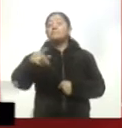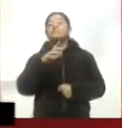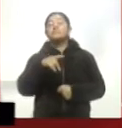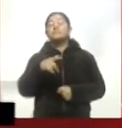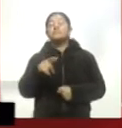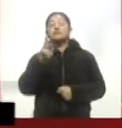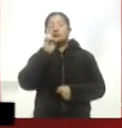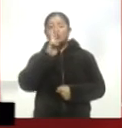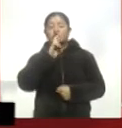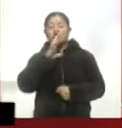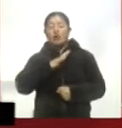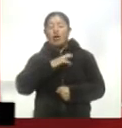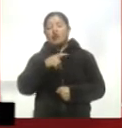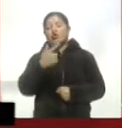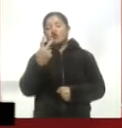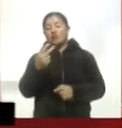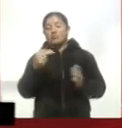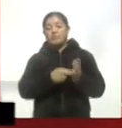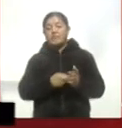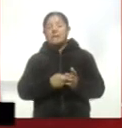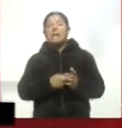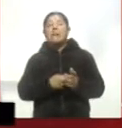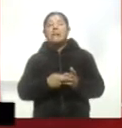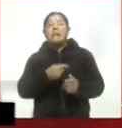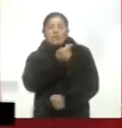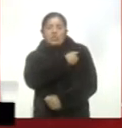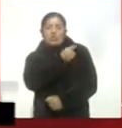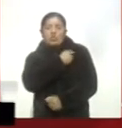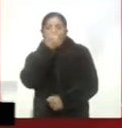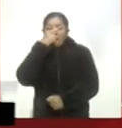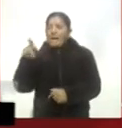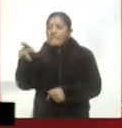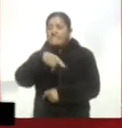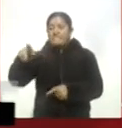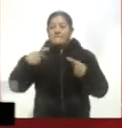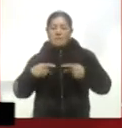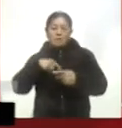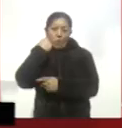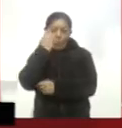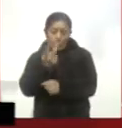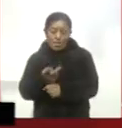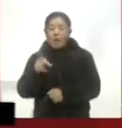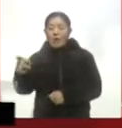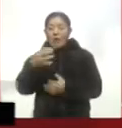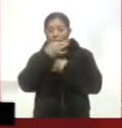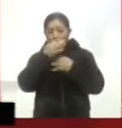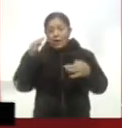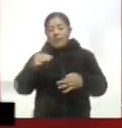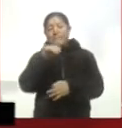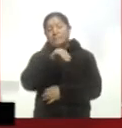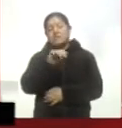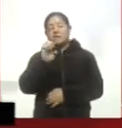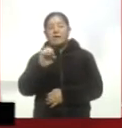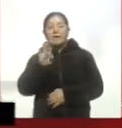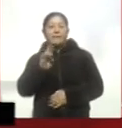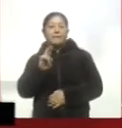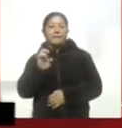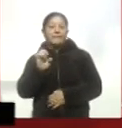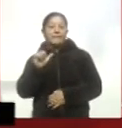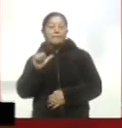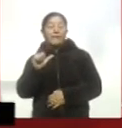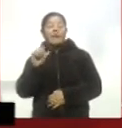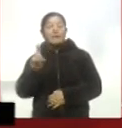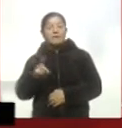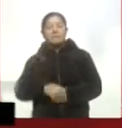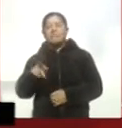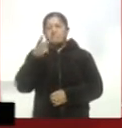de su antígeno para probarlo en voluntarios. La noticia la adelantó el secretario de Relaciones Exteriores, Marcelo Ebrard. El canciller destacó que gracias a